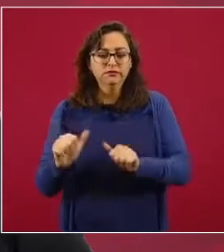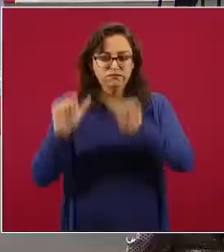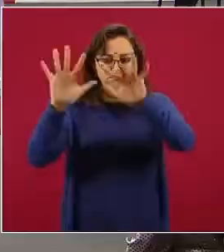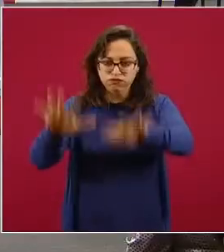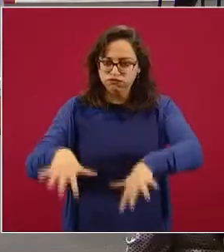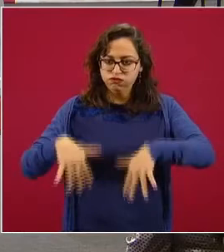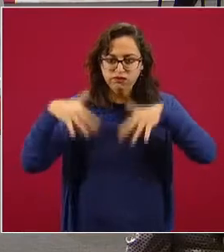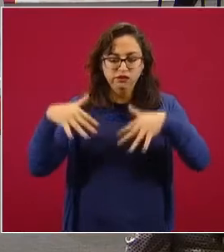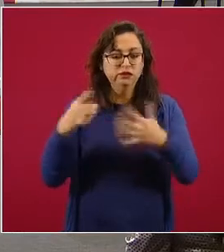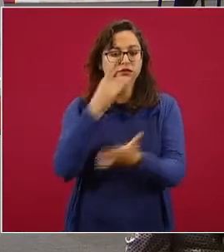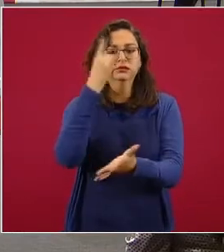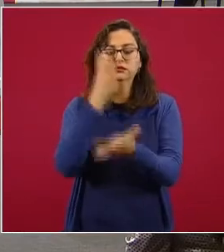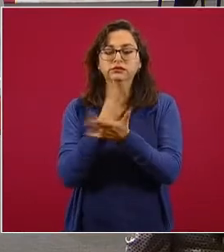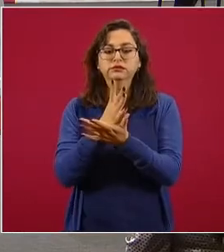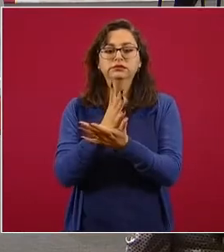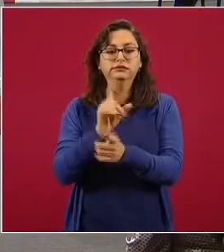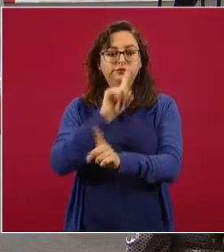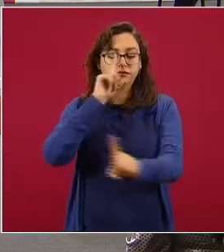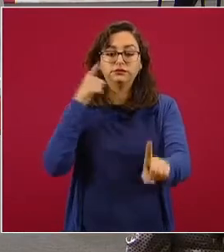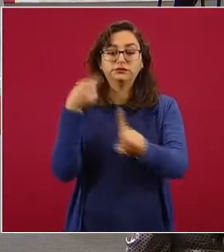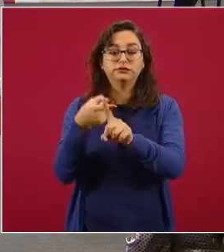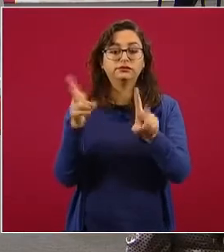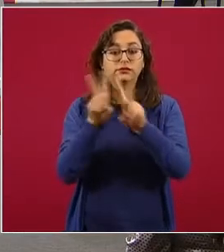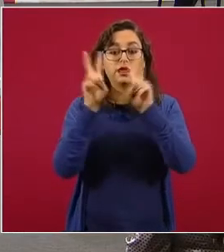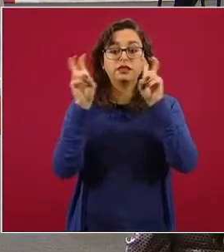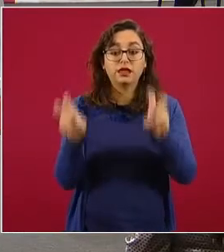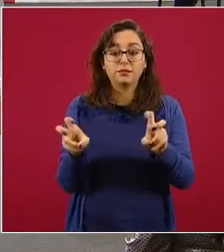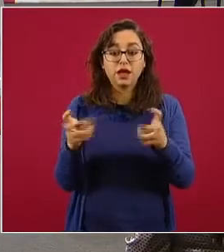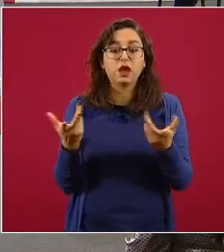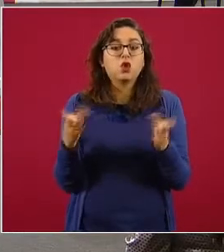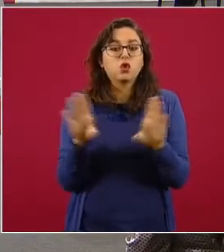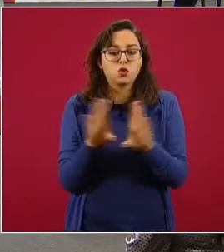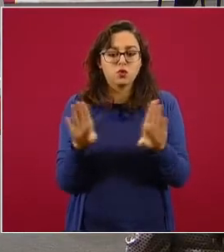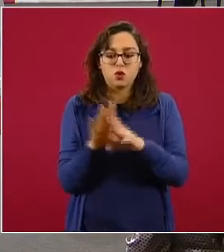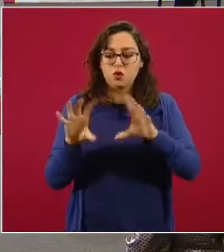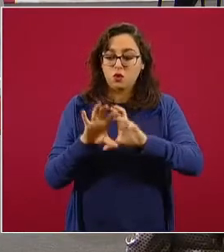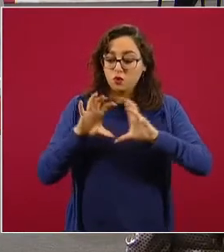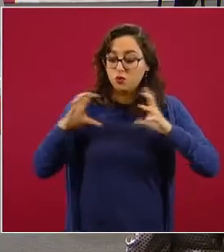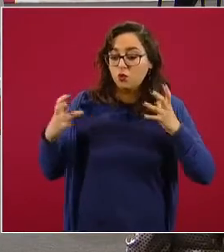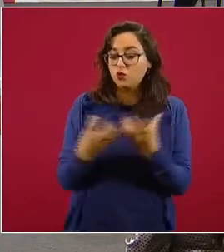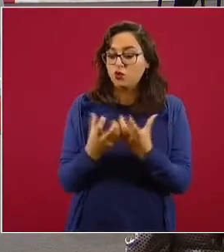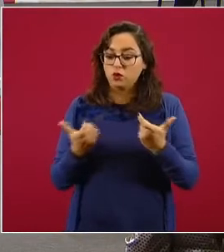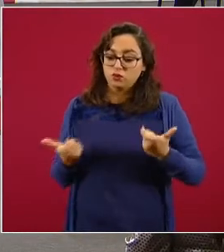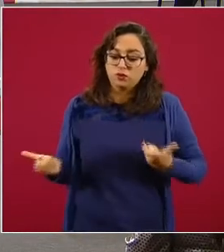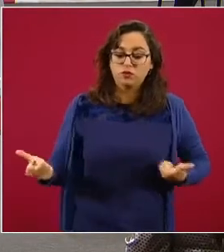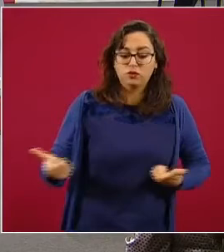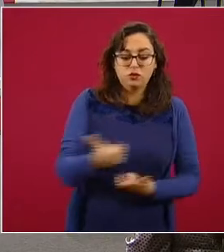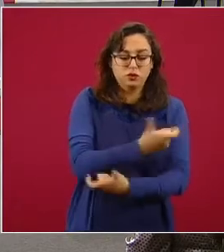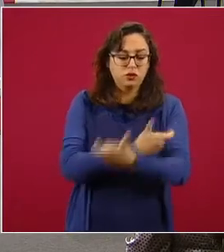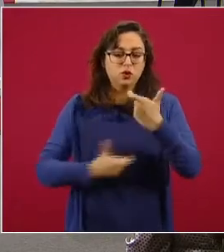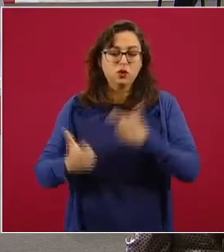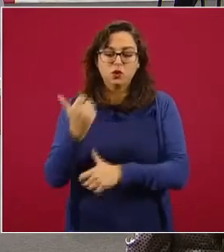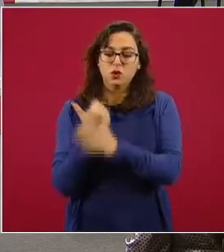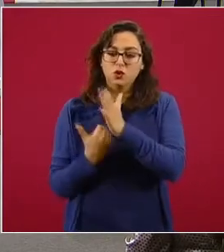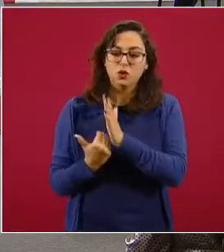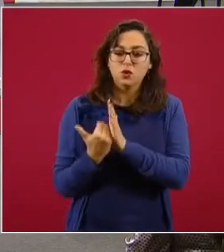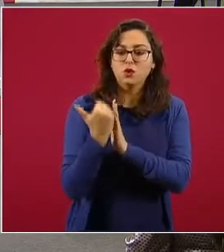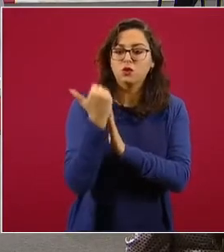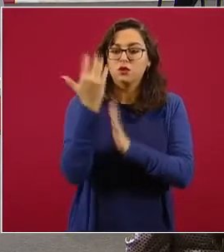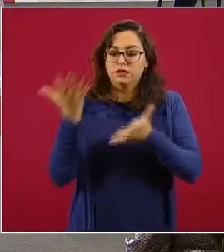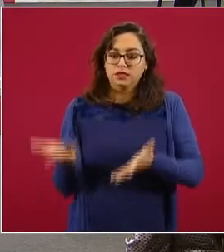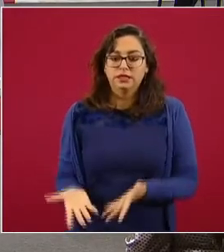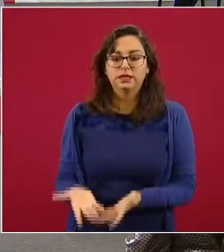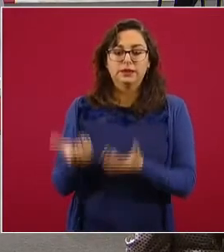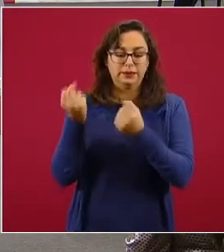resolver qué se va a hacer para recuperar el crecimiento económico y reducir el